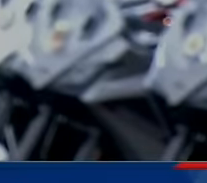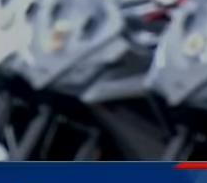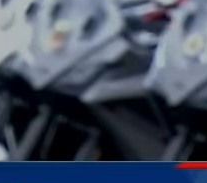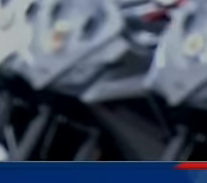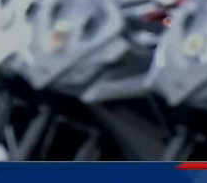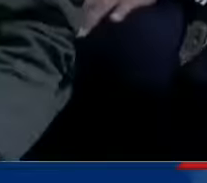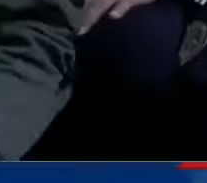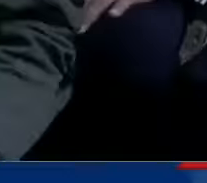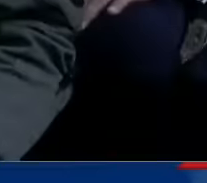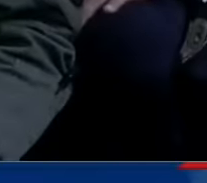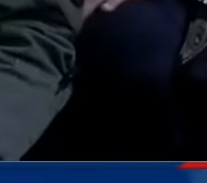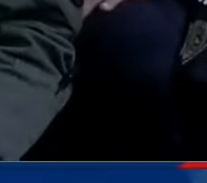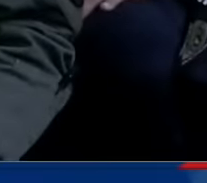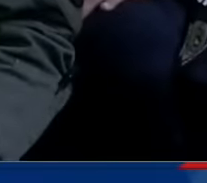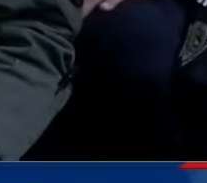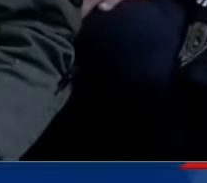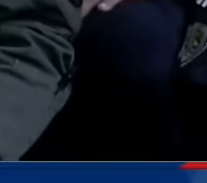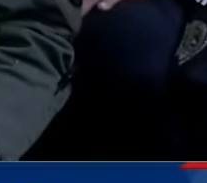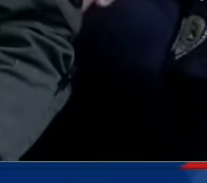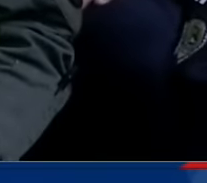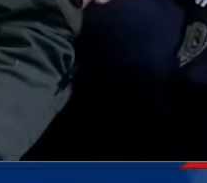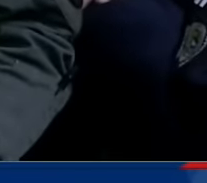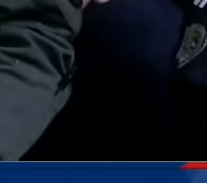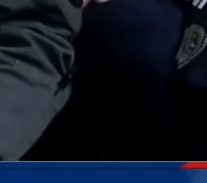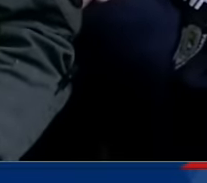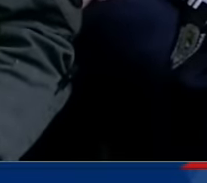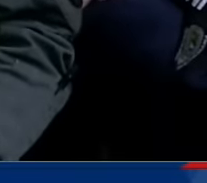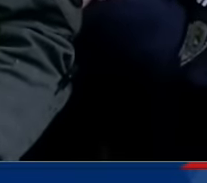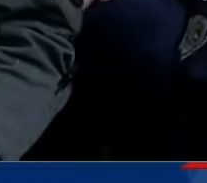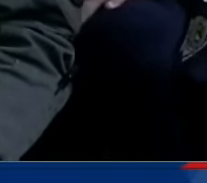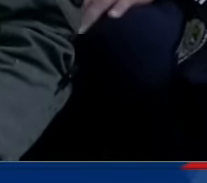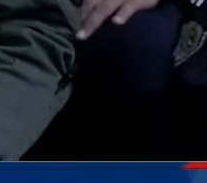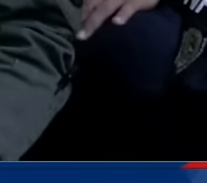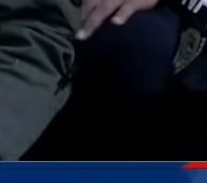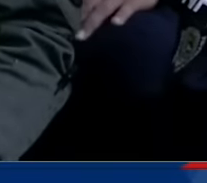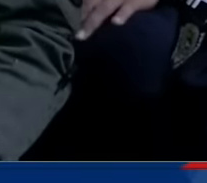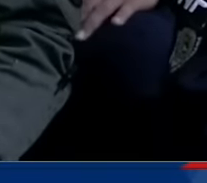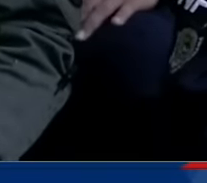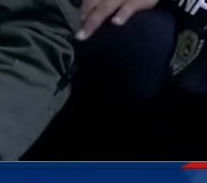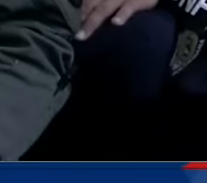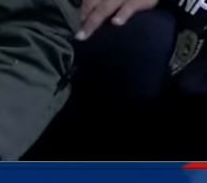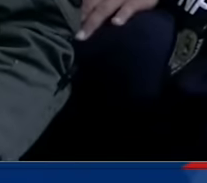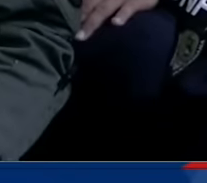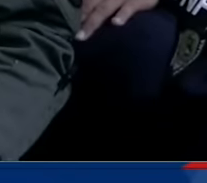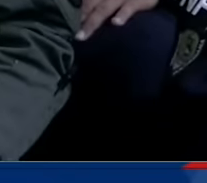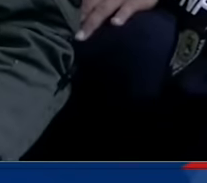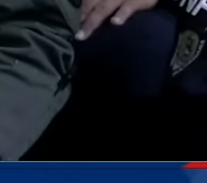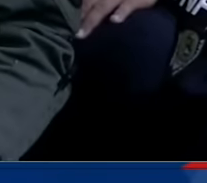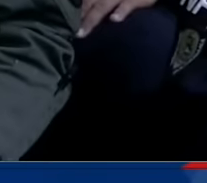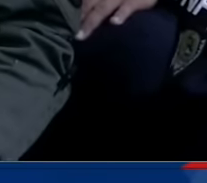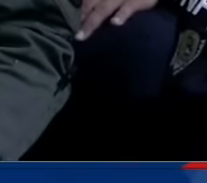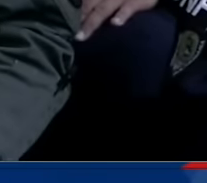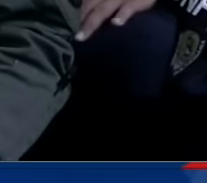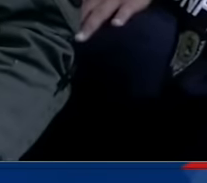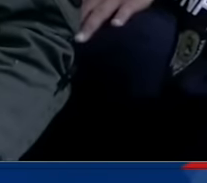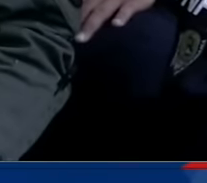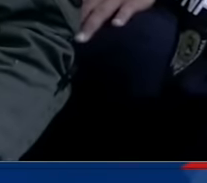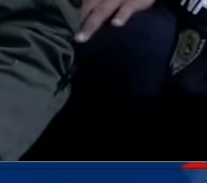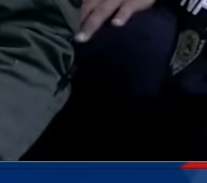estamos construyendo en Venezuela, los primeros logros, y aquellos jefes policiales de toda